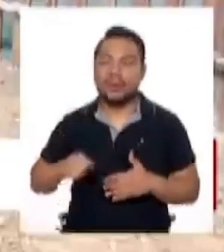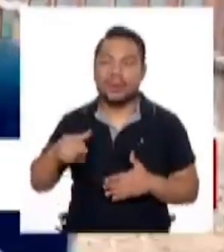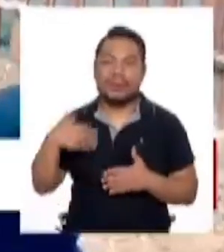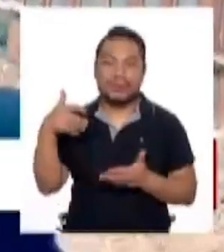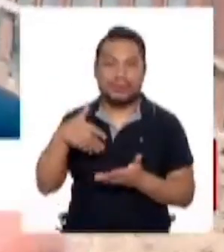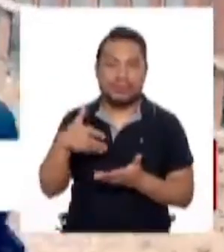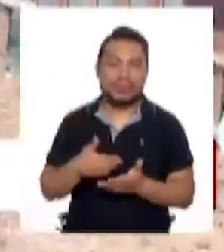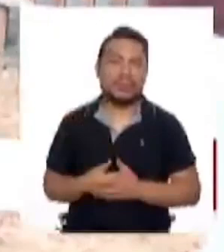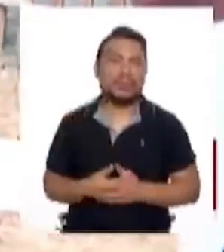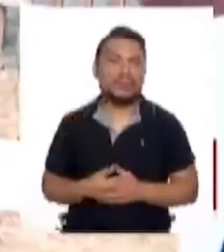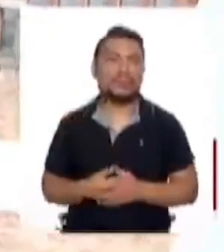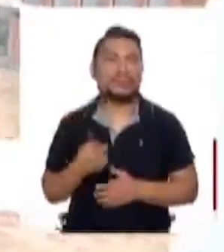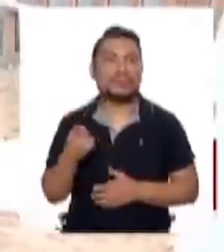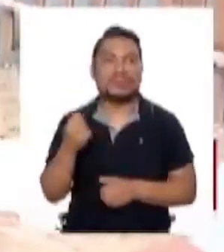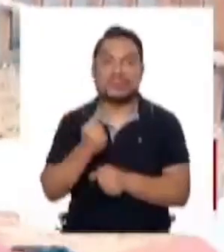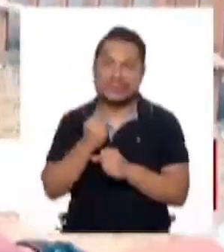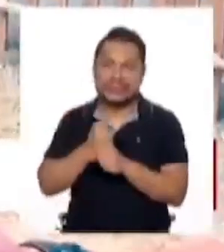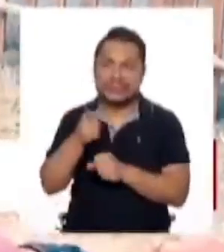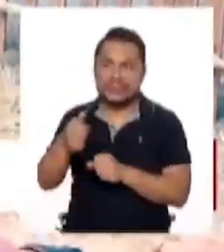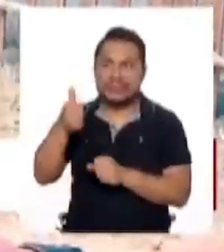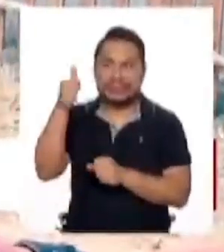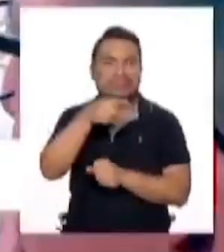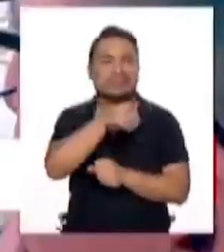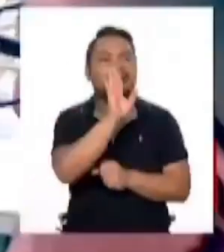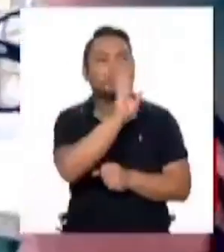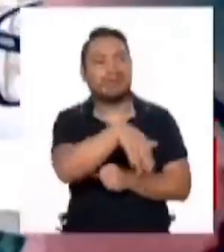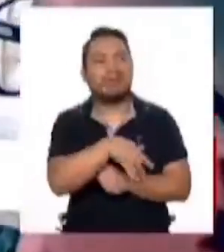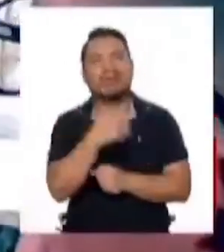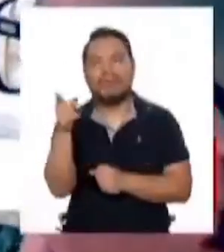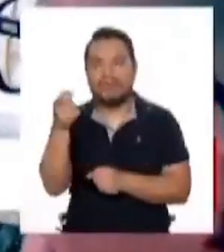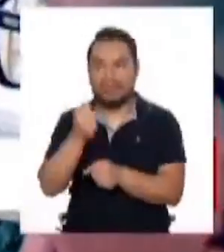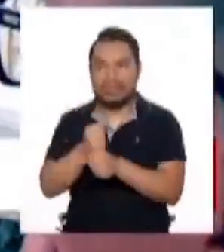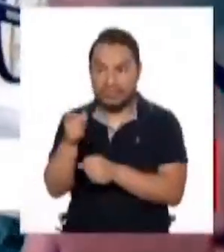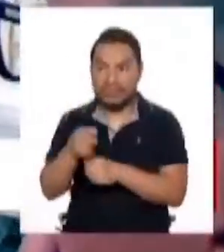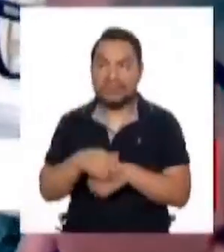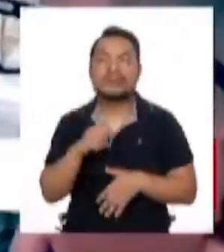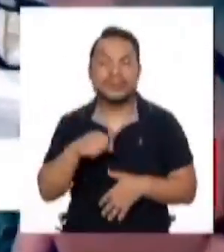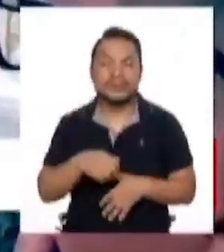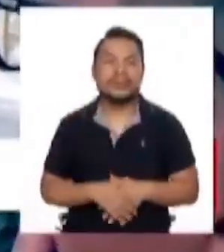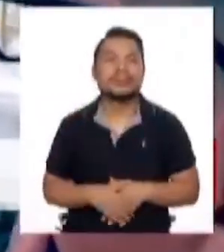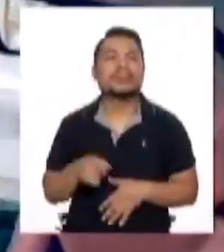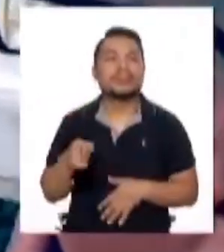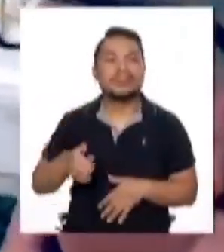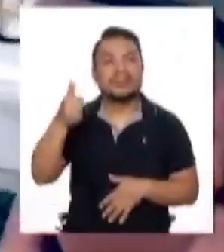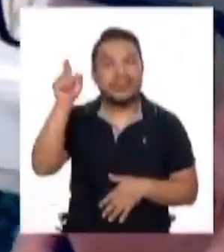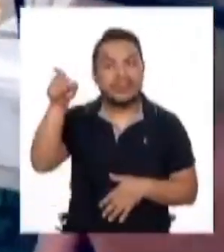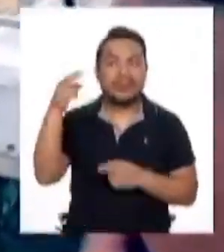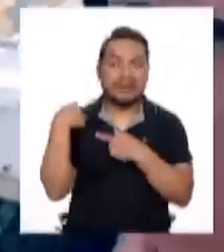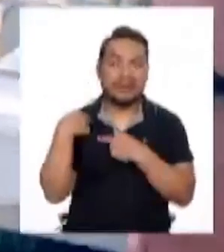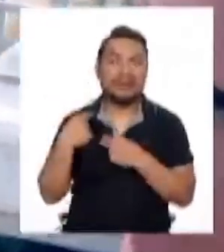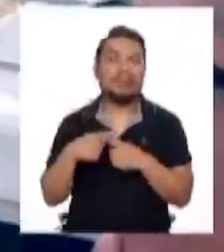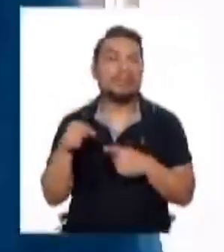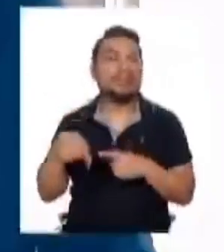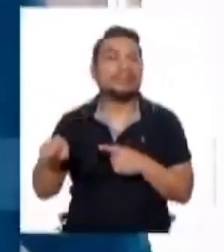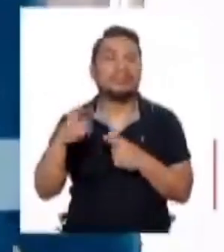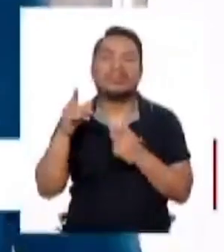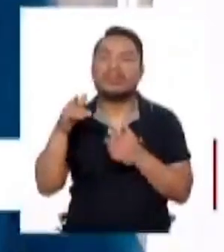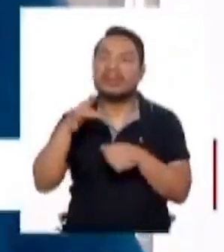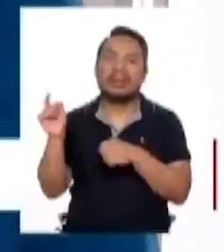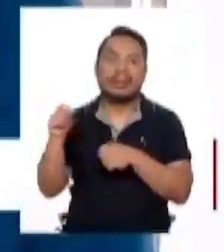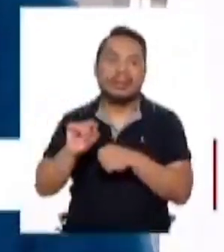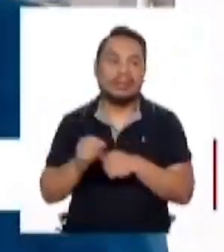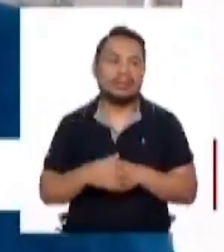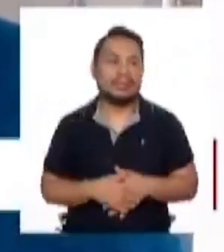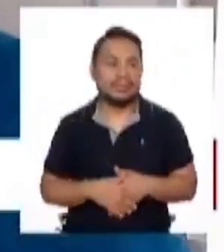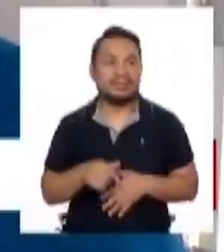estudiar. Sí, están haciendo la chamba las autoridades. Exactamente. Todo tiene que ver la autoridad, pero sin embargo acá no anda por la ausencia. La